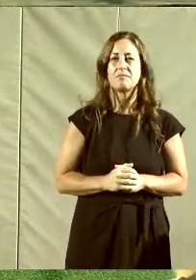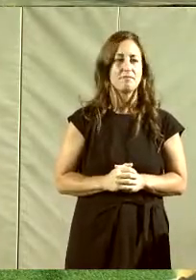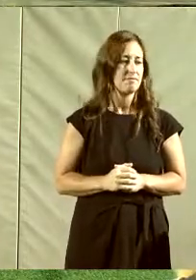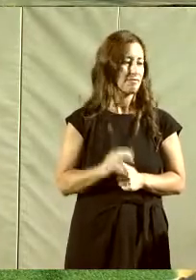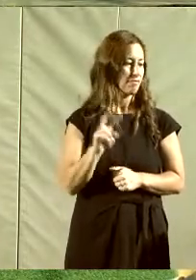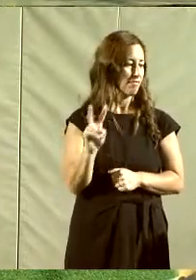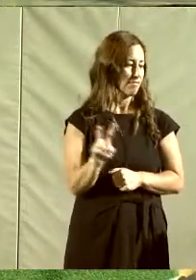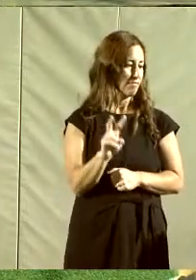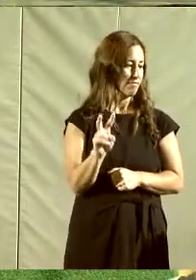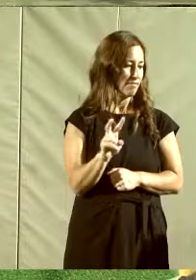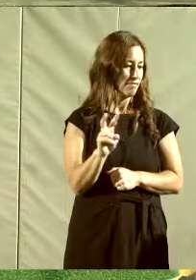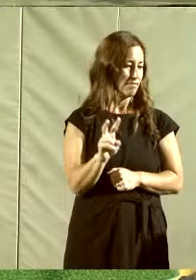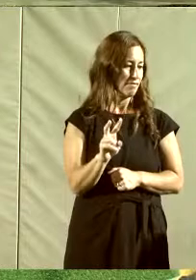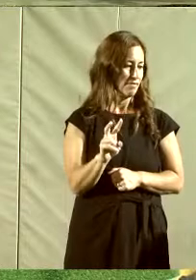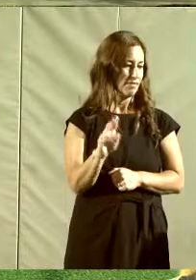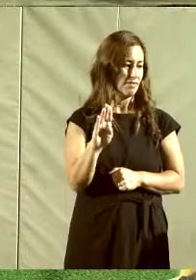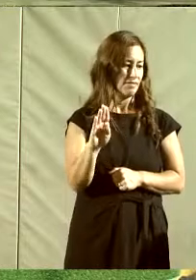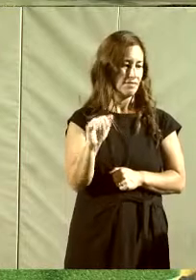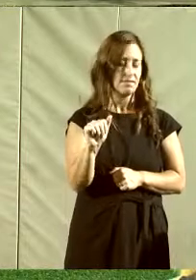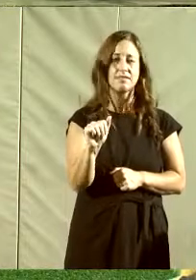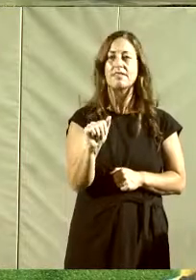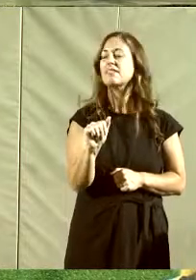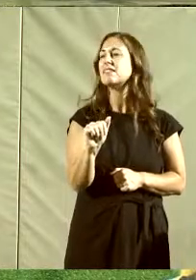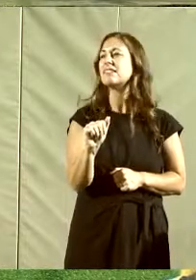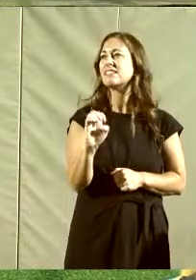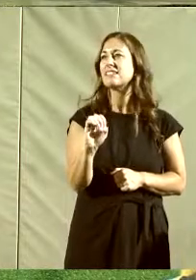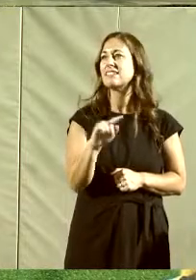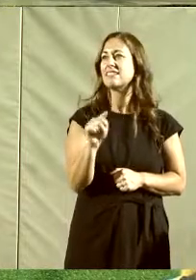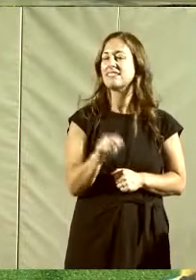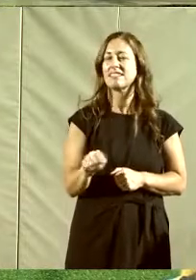Valentina Estrada Baez.